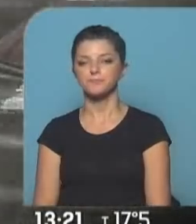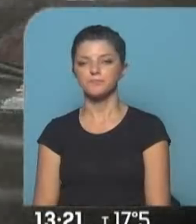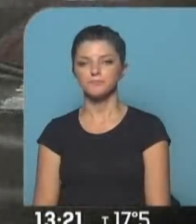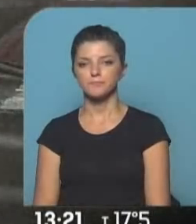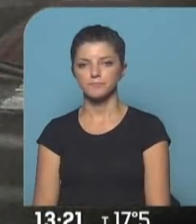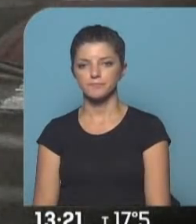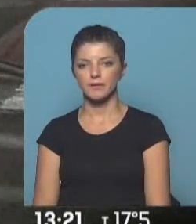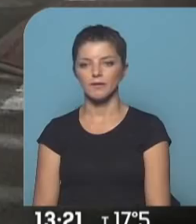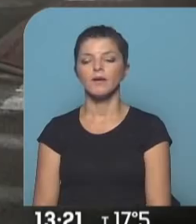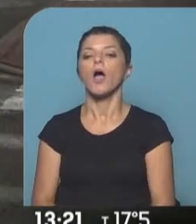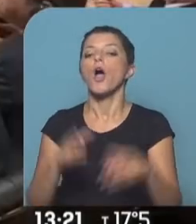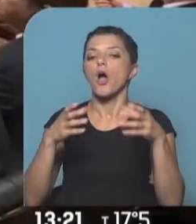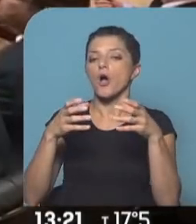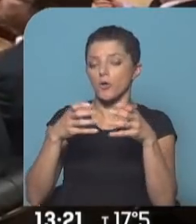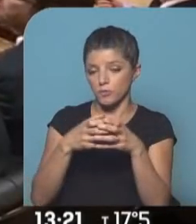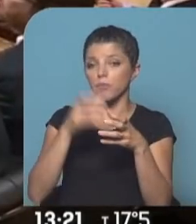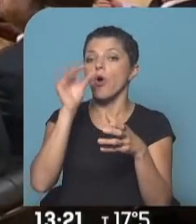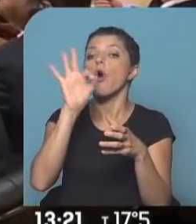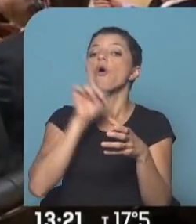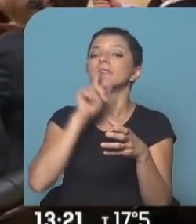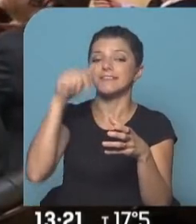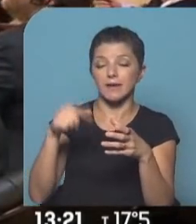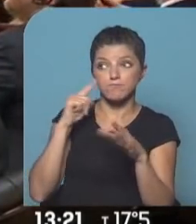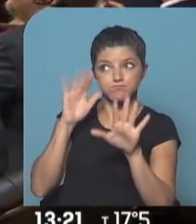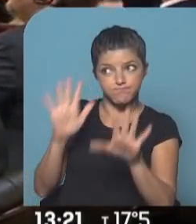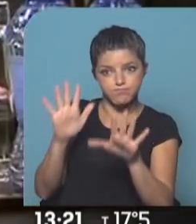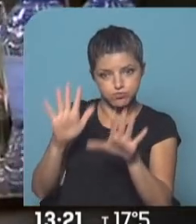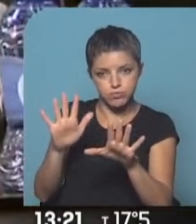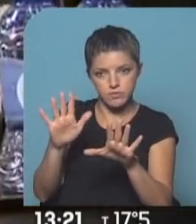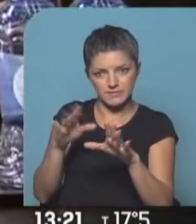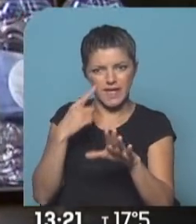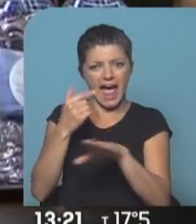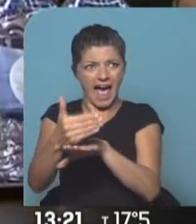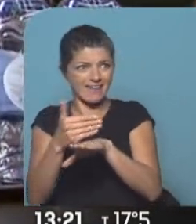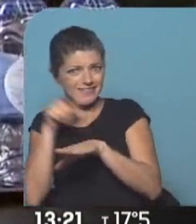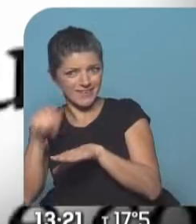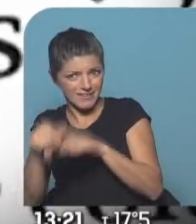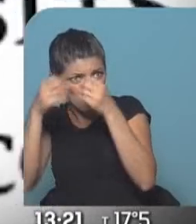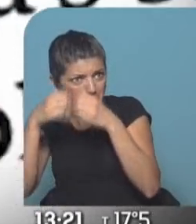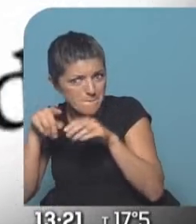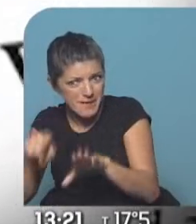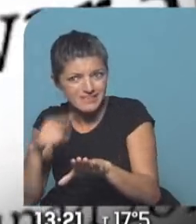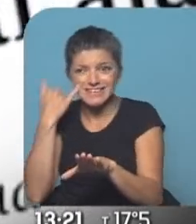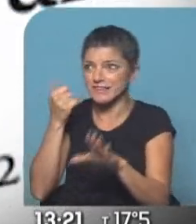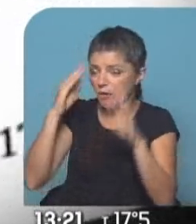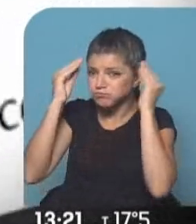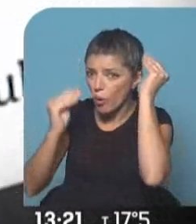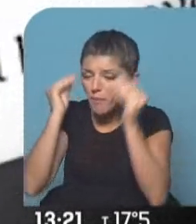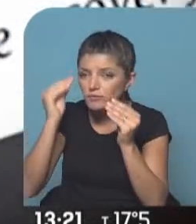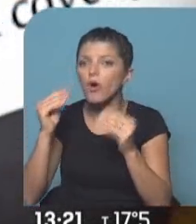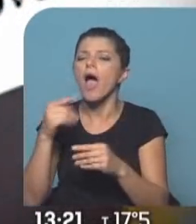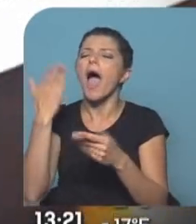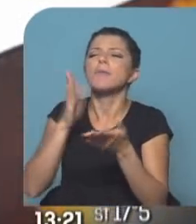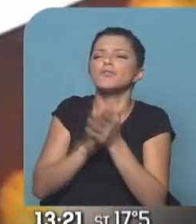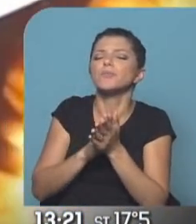Las alarmas de la Organización del Tratado del Atlántico Norte comenzaron a sonar aún antes de su inicio, con una polémica por el número de